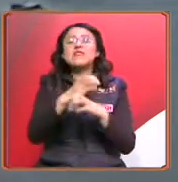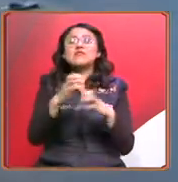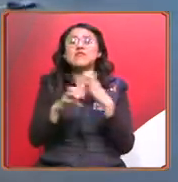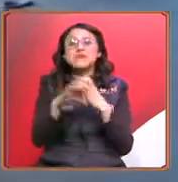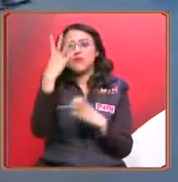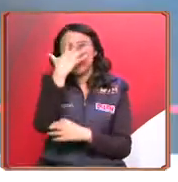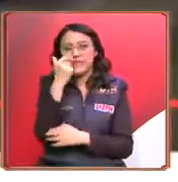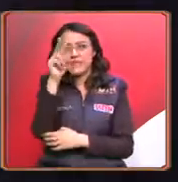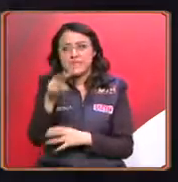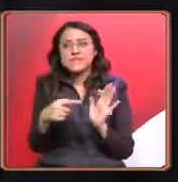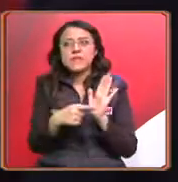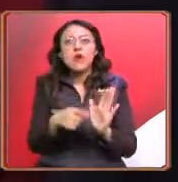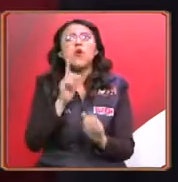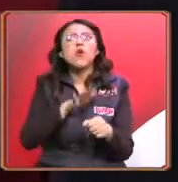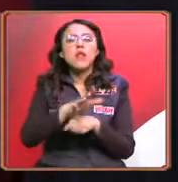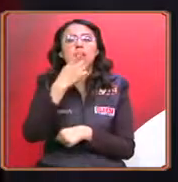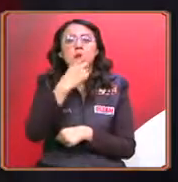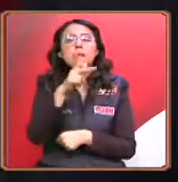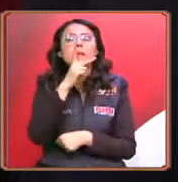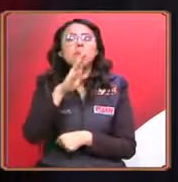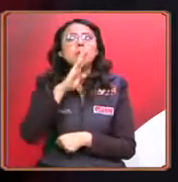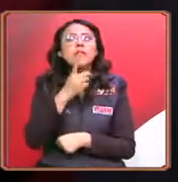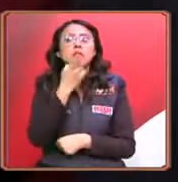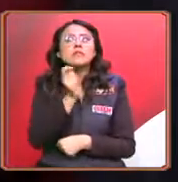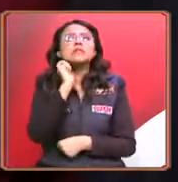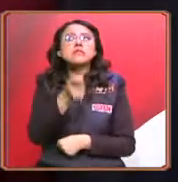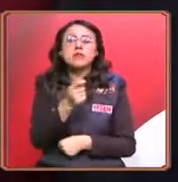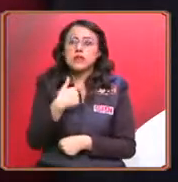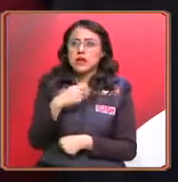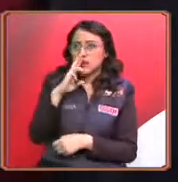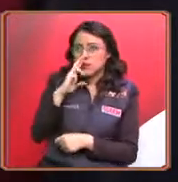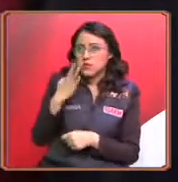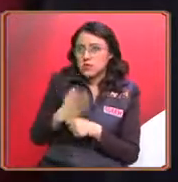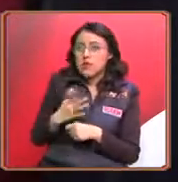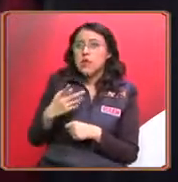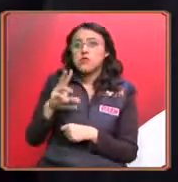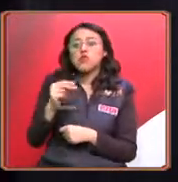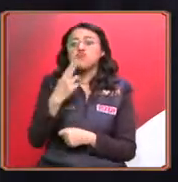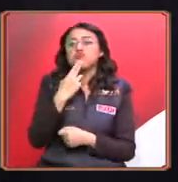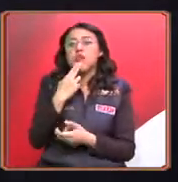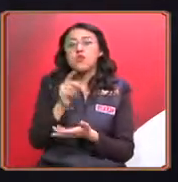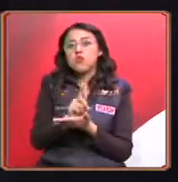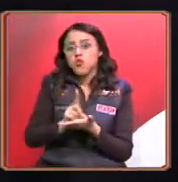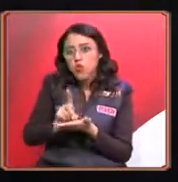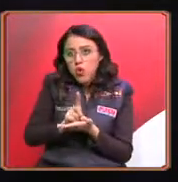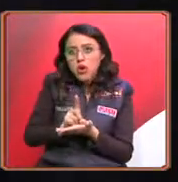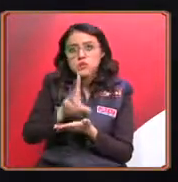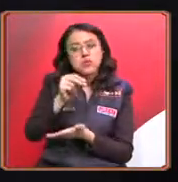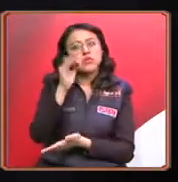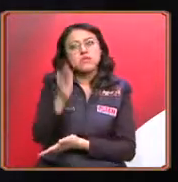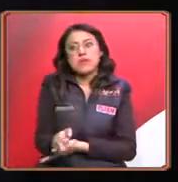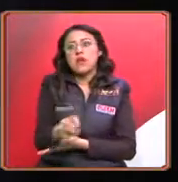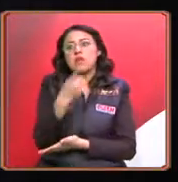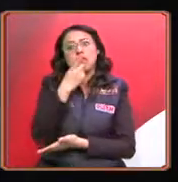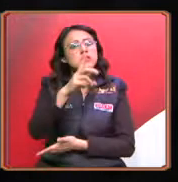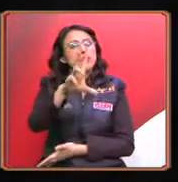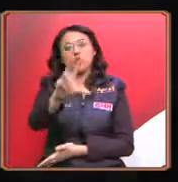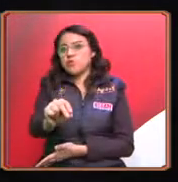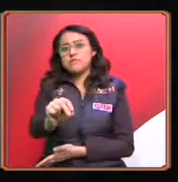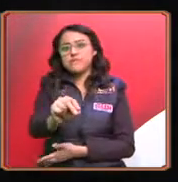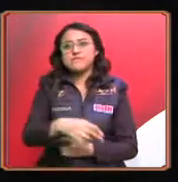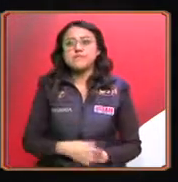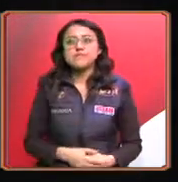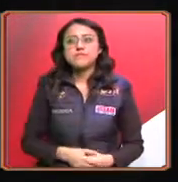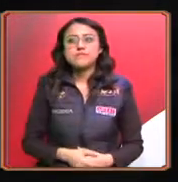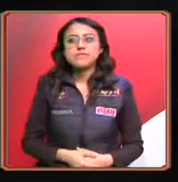espectaculares. ¿Qué le vas a contar a tus papás? Pues que la responsabilidad de no tomar drogas, no aceptar nada, saber decir no